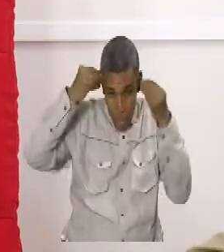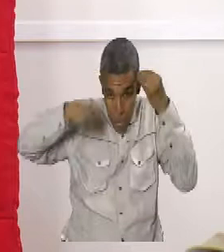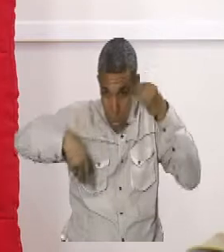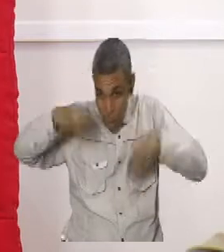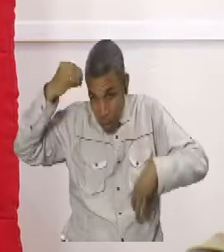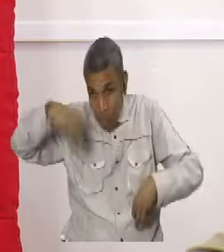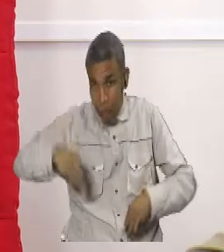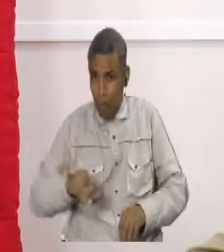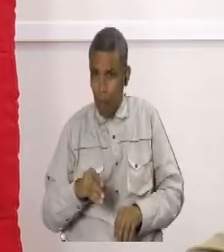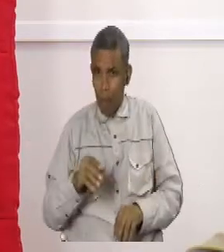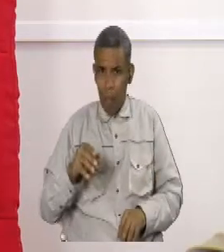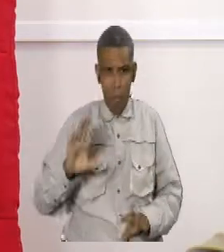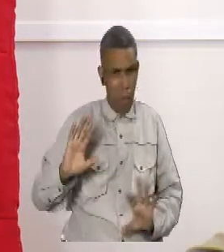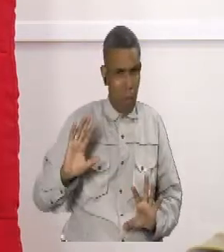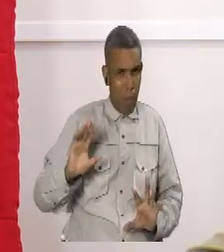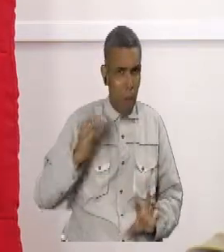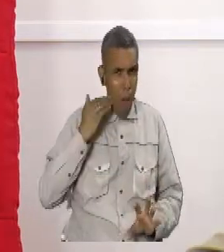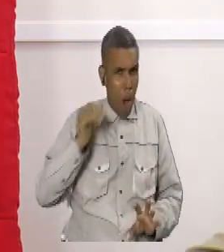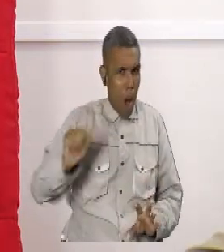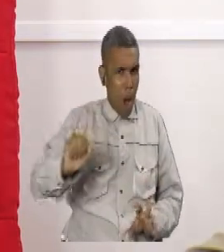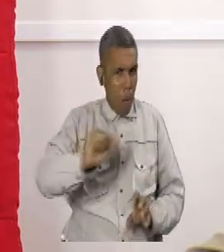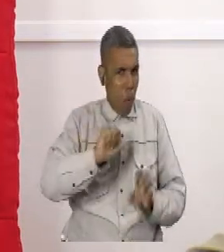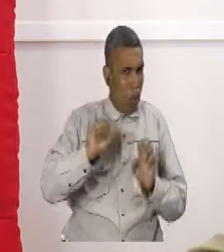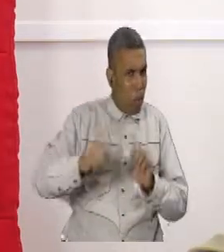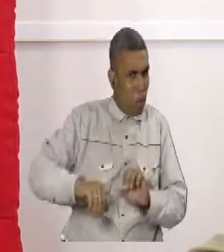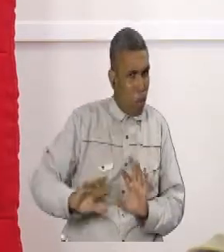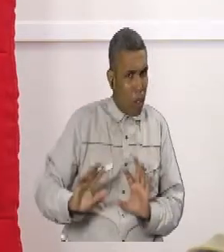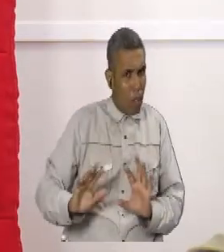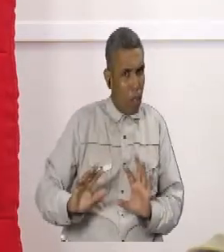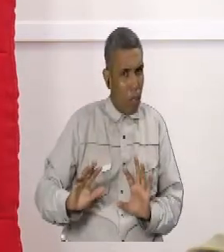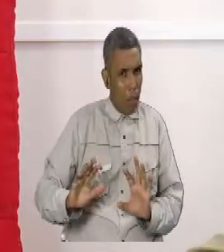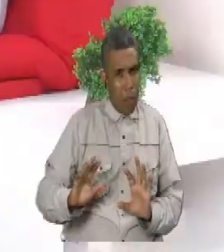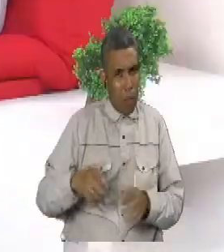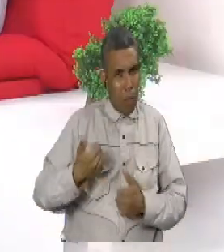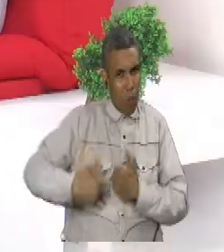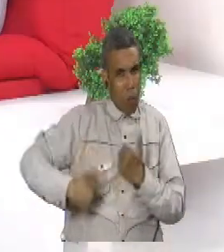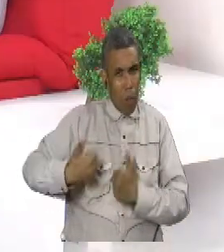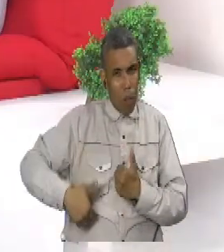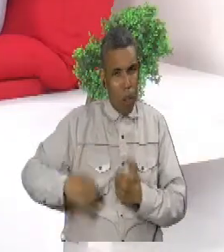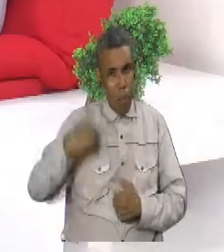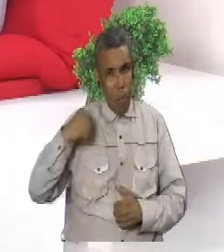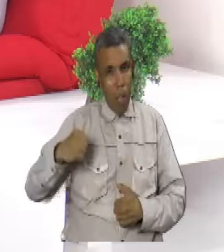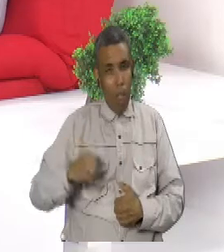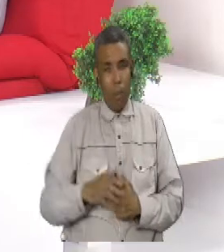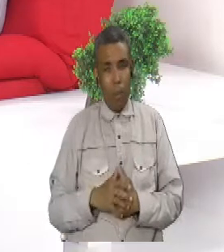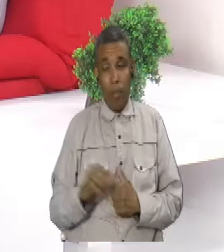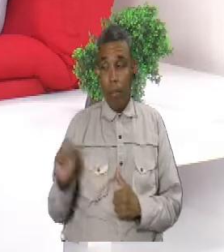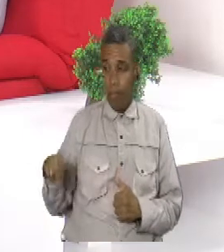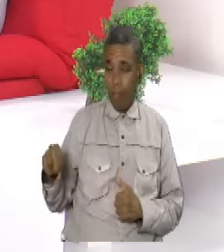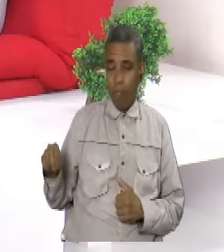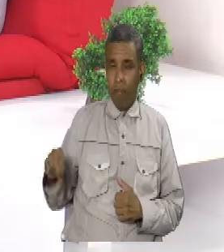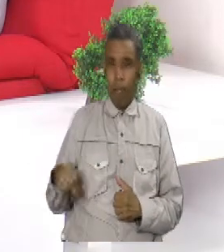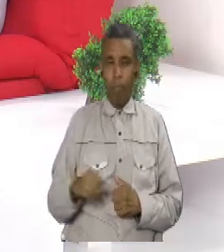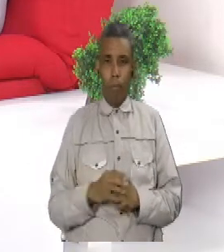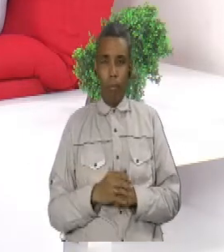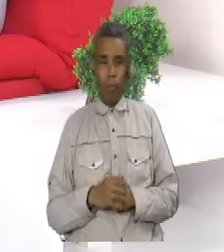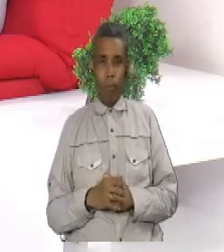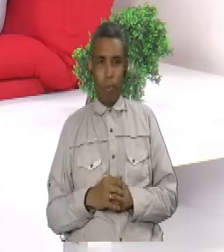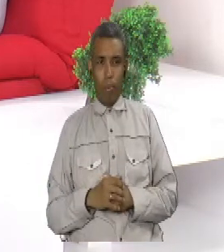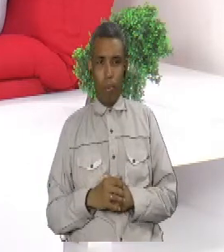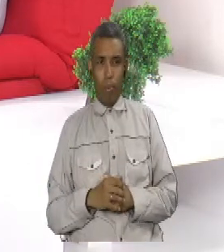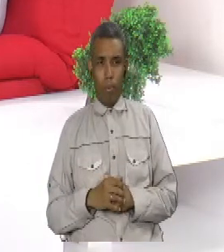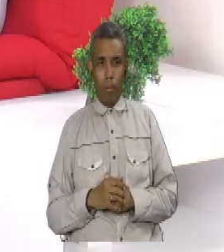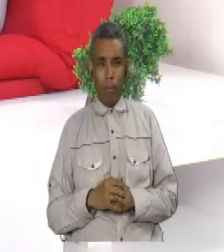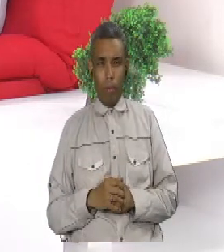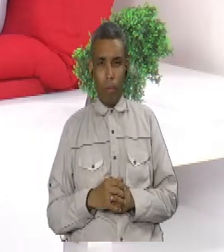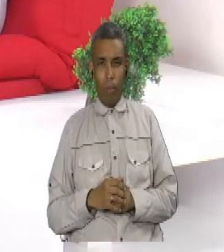mujeres no sé si lo ocultamos porque podemos por el cabello largo. Tú lo, tienes toda la razón. Yo creo que consultan dos mujeres por